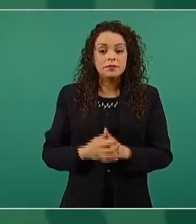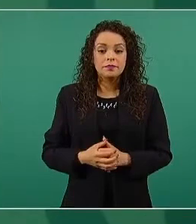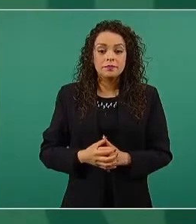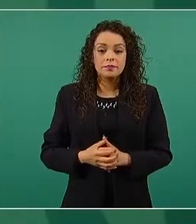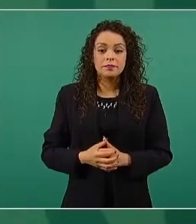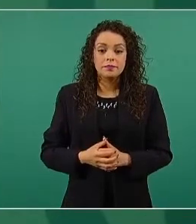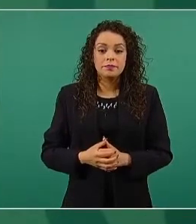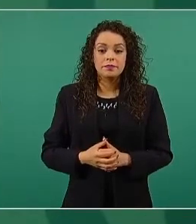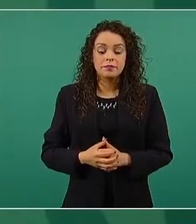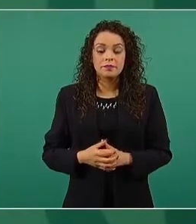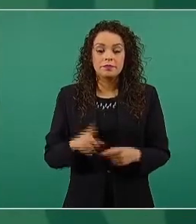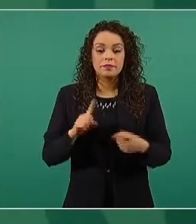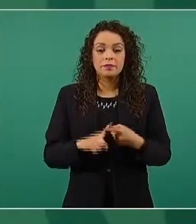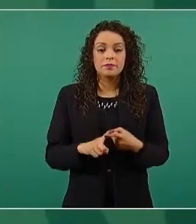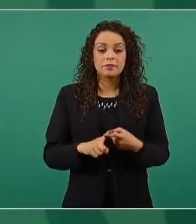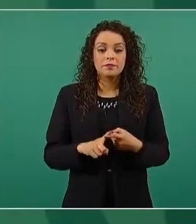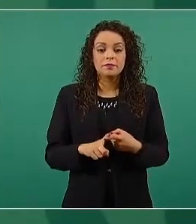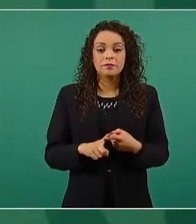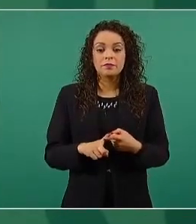y de